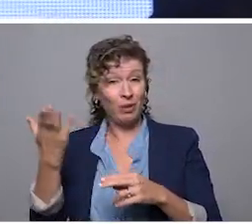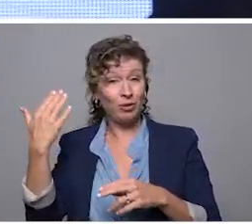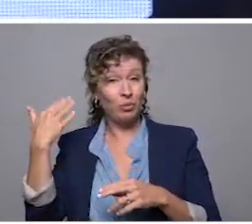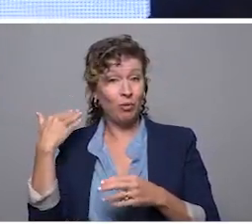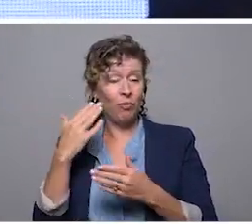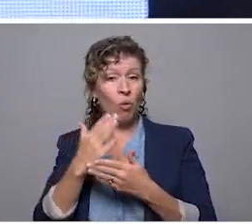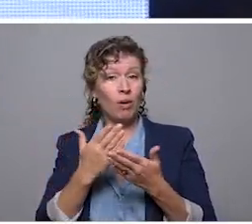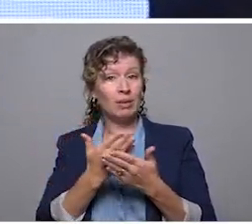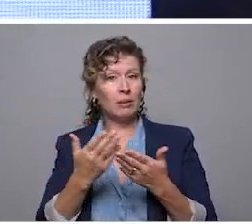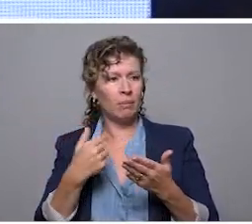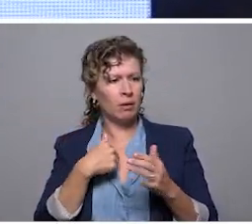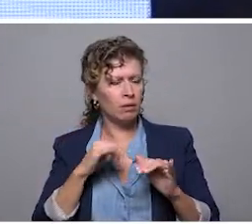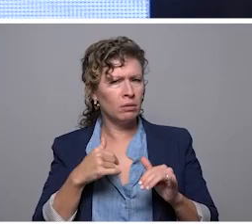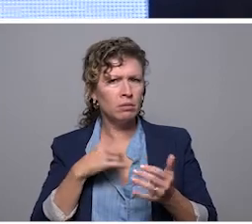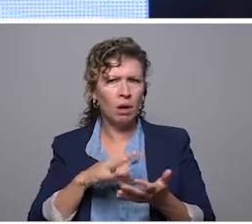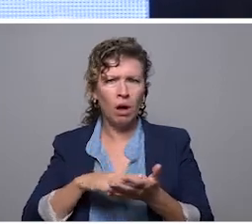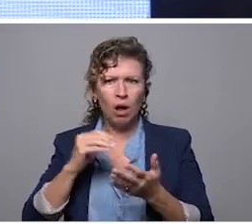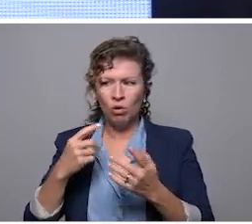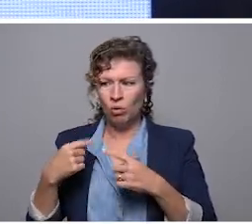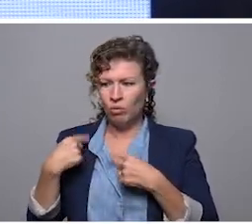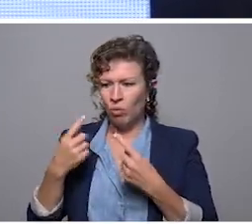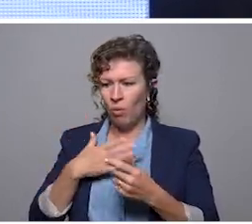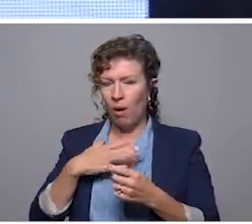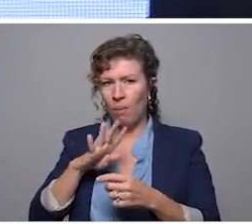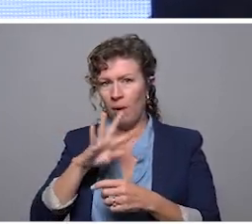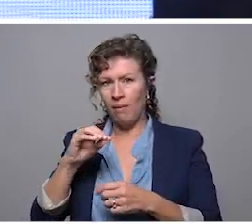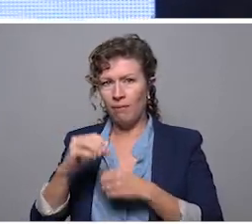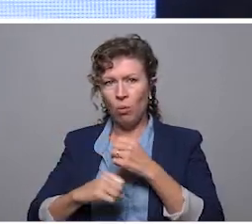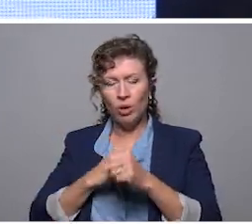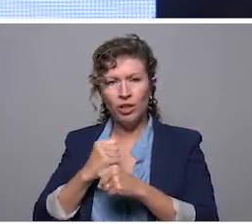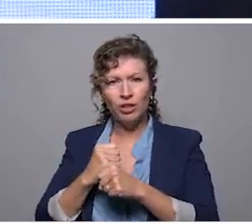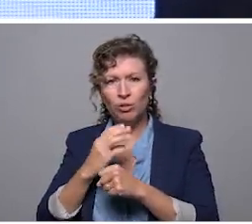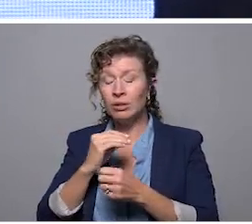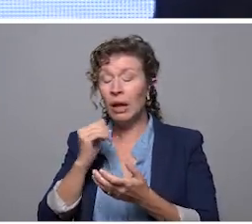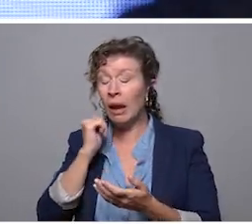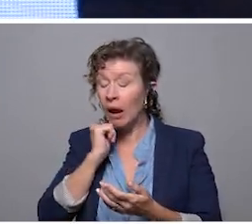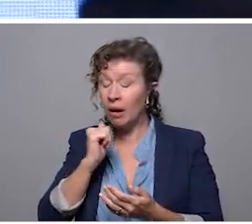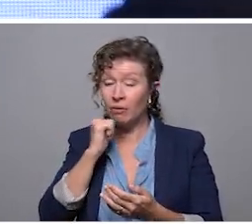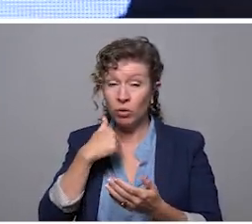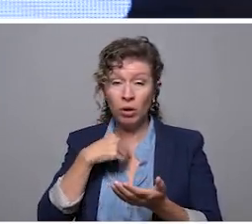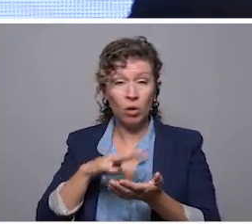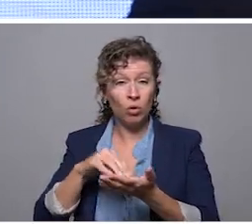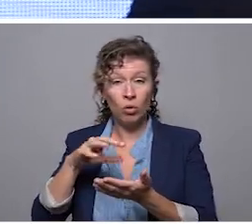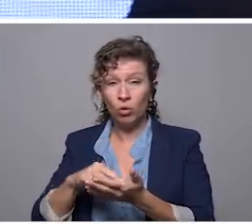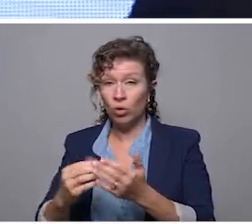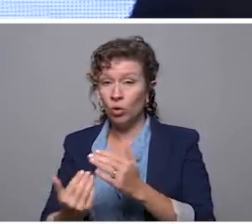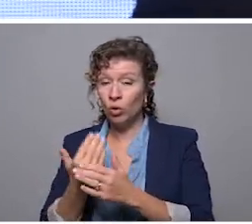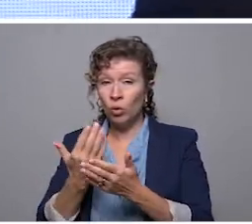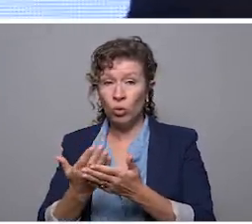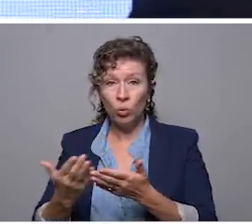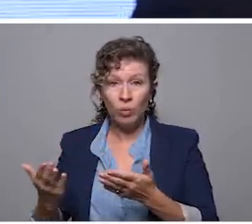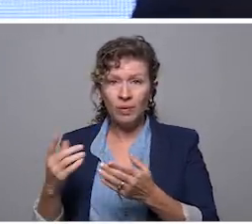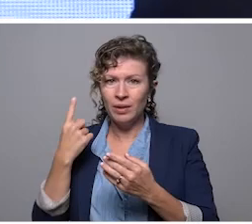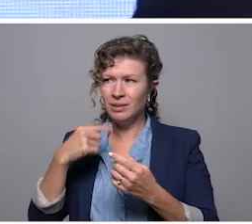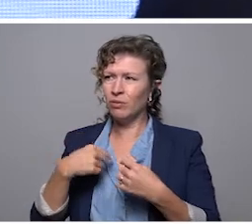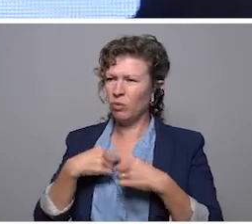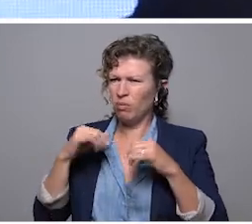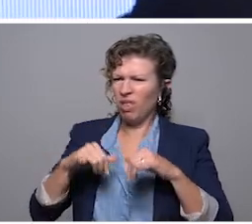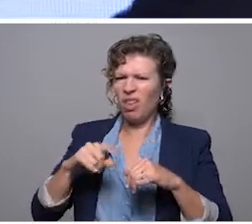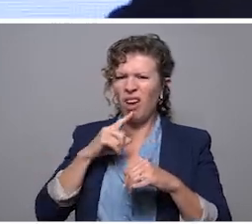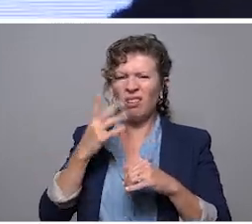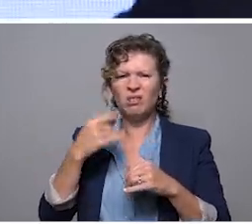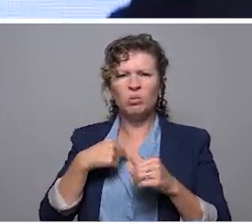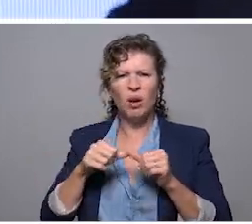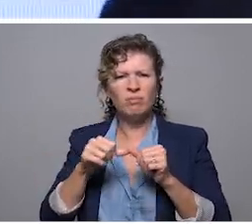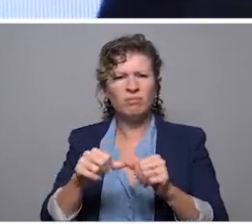y cada día encuentro nuevas cosas por eso es muy motivante para mí trabajar eh de lado de comunidades campesinas e